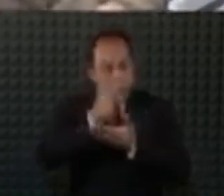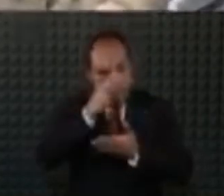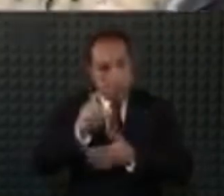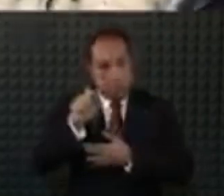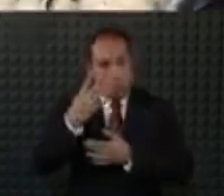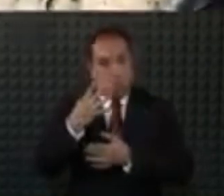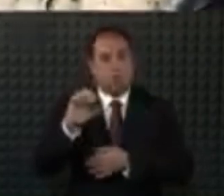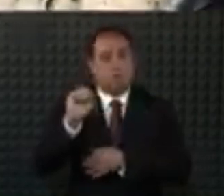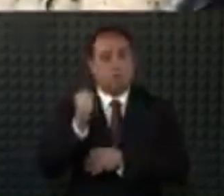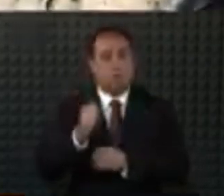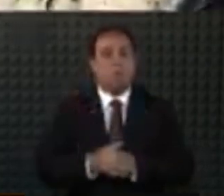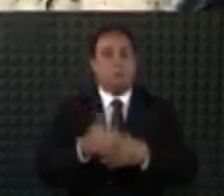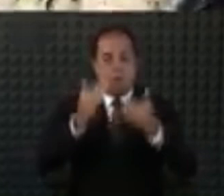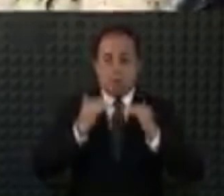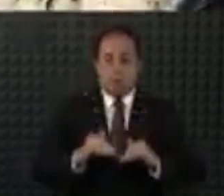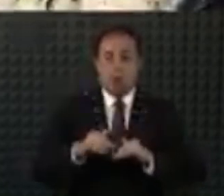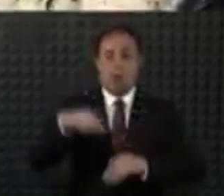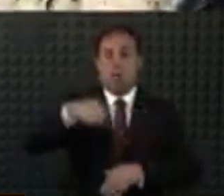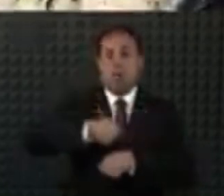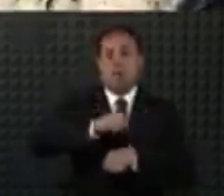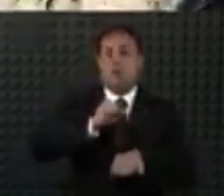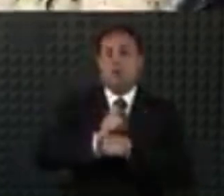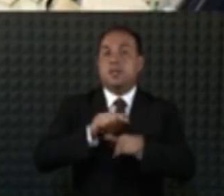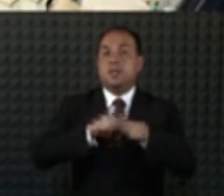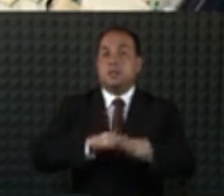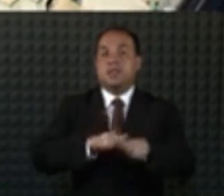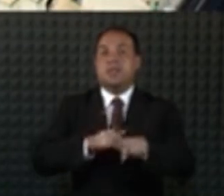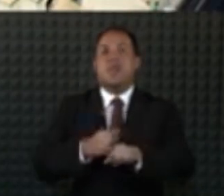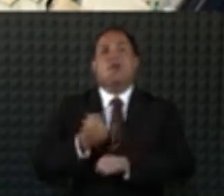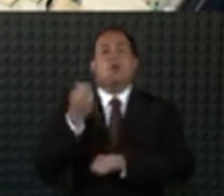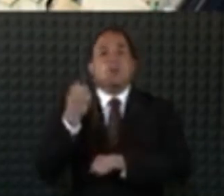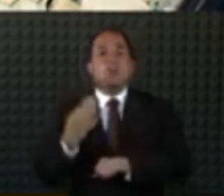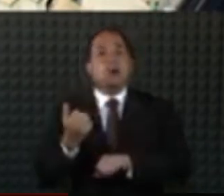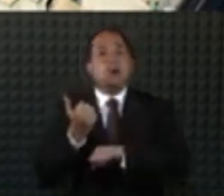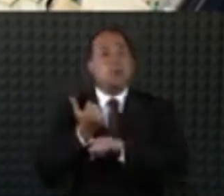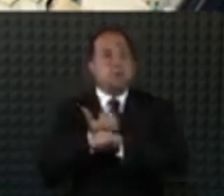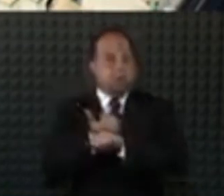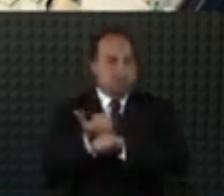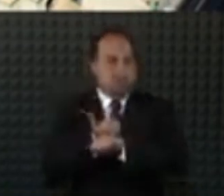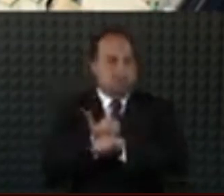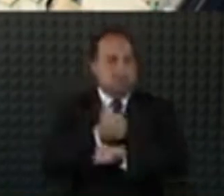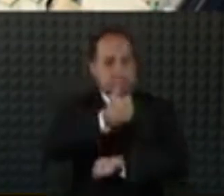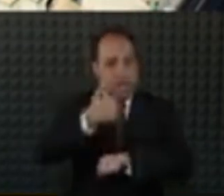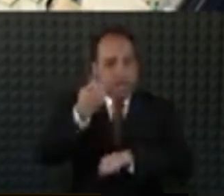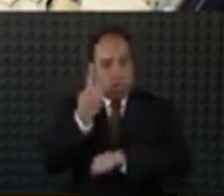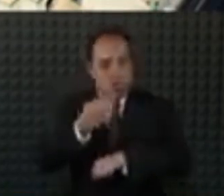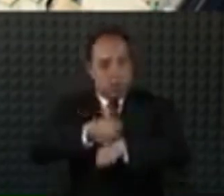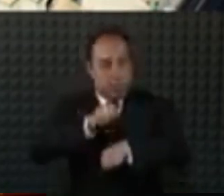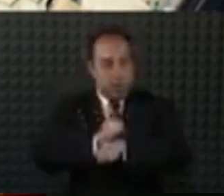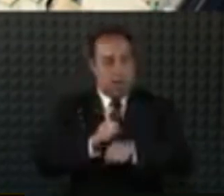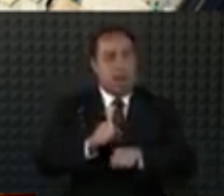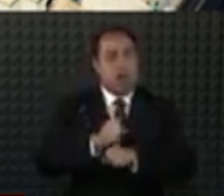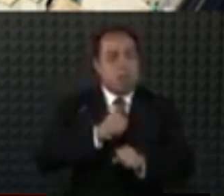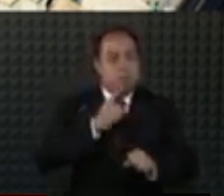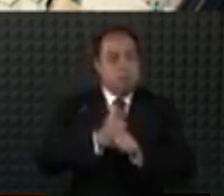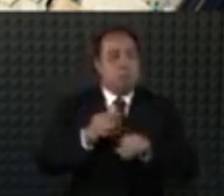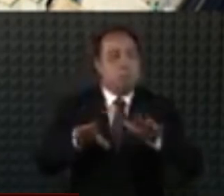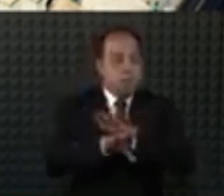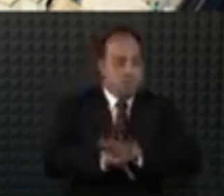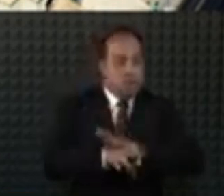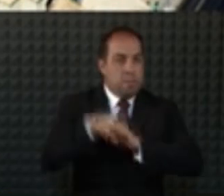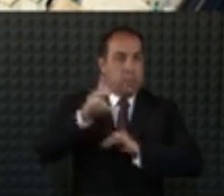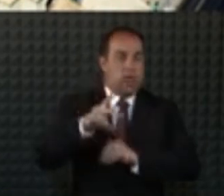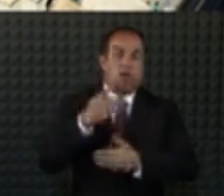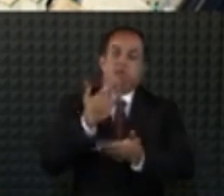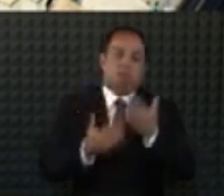Siguiente. Entonces, esta semana continuamos en semáforo amarillo. Como ustedes saben, cada 2 semanas hay oportunidad de cambio, pero esta semana no es una de